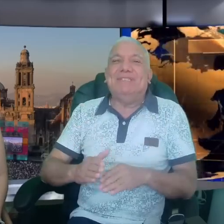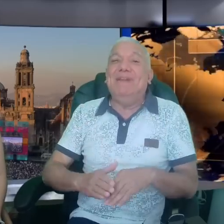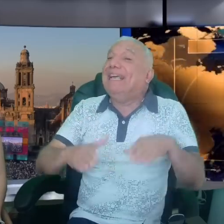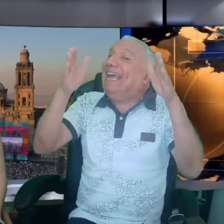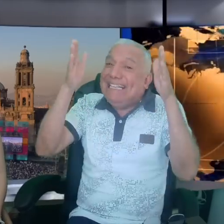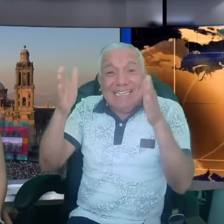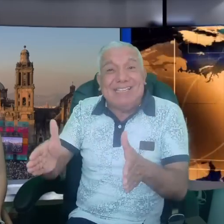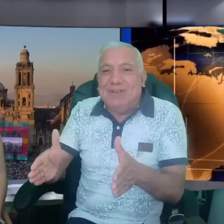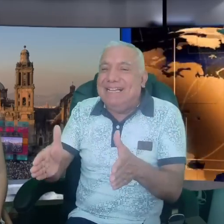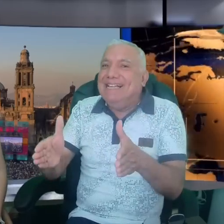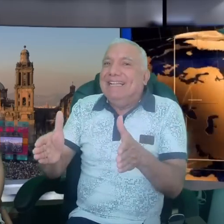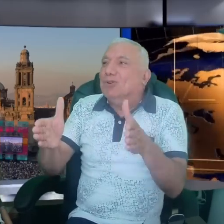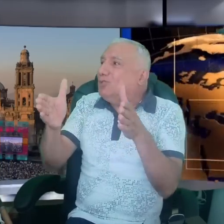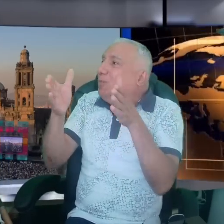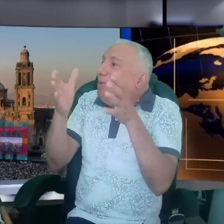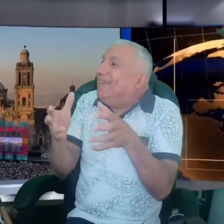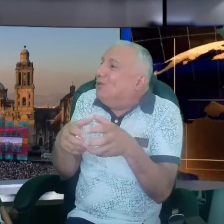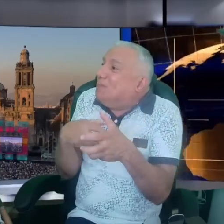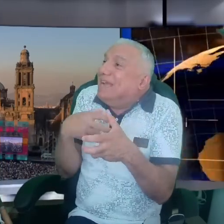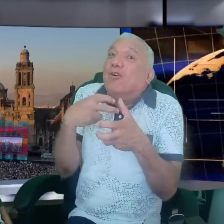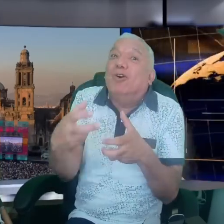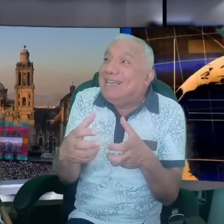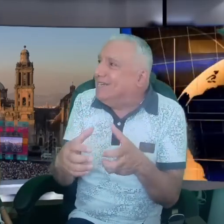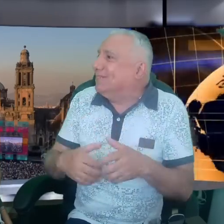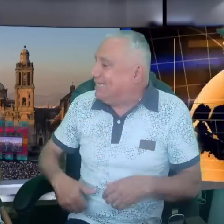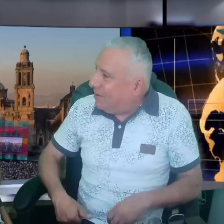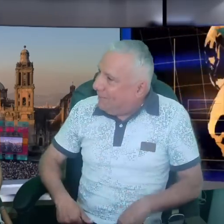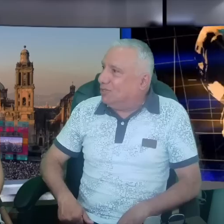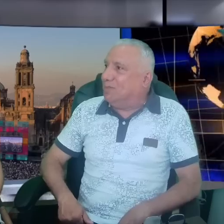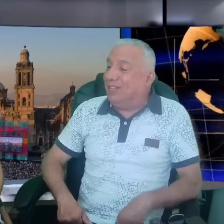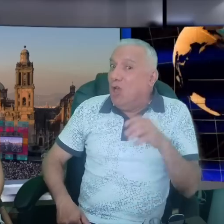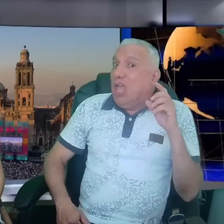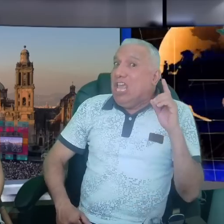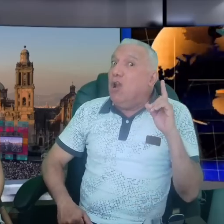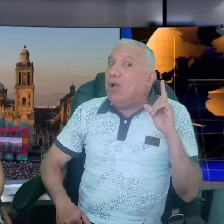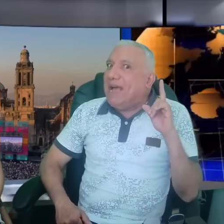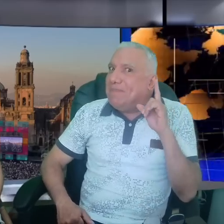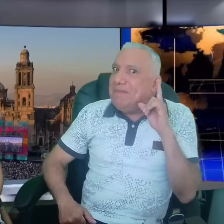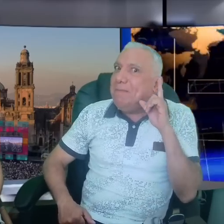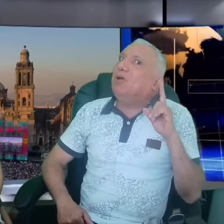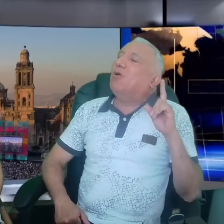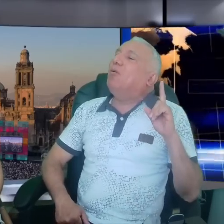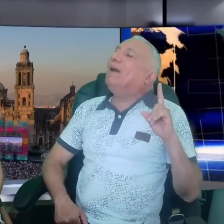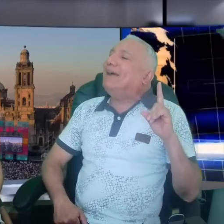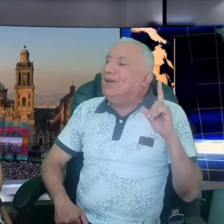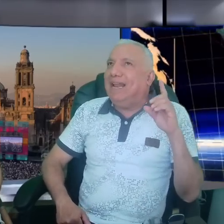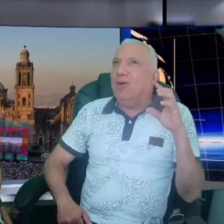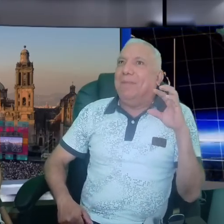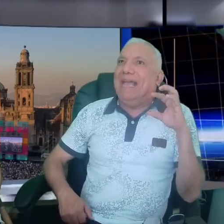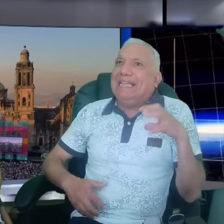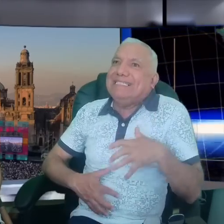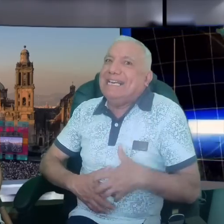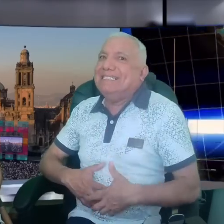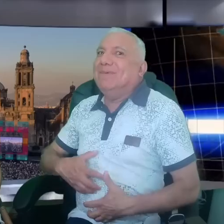imposible que esta señora no superan los menjurjes en los que estaba metido su marido y lo que a mí me preocupa carolina